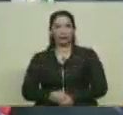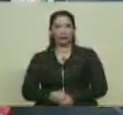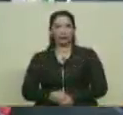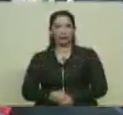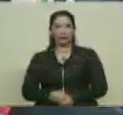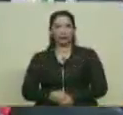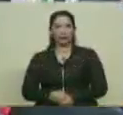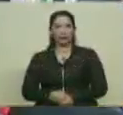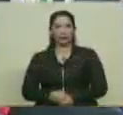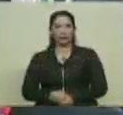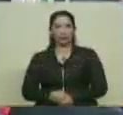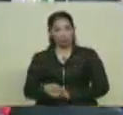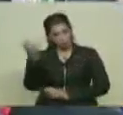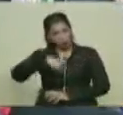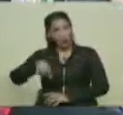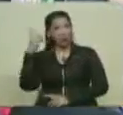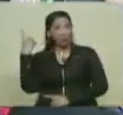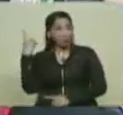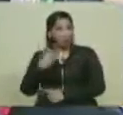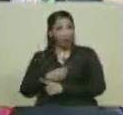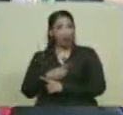Y uno tiene que entenderlo